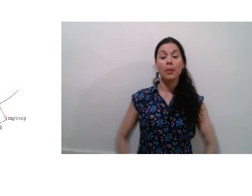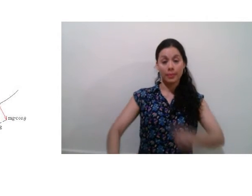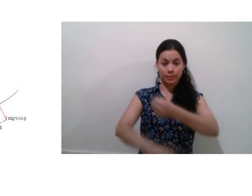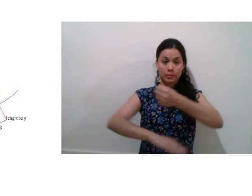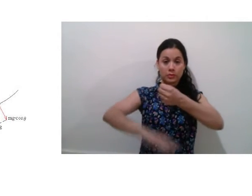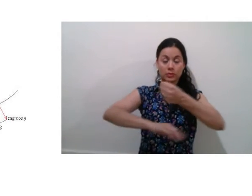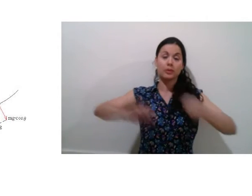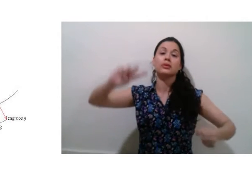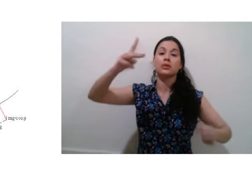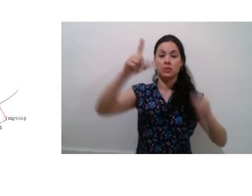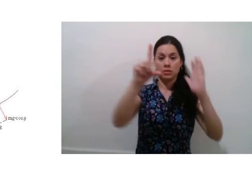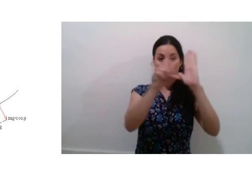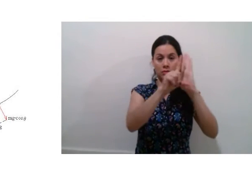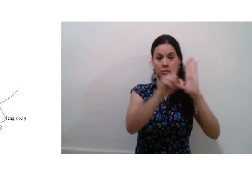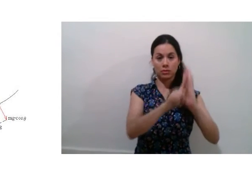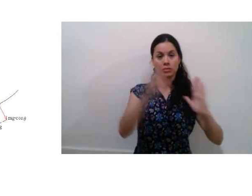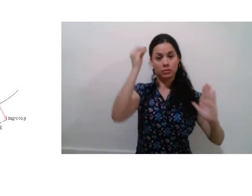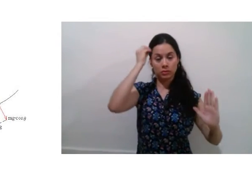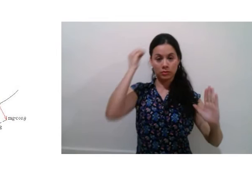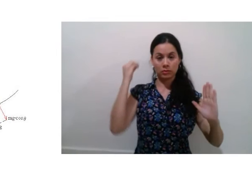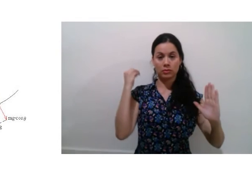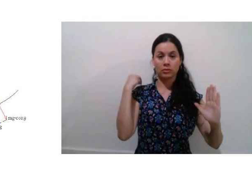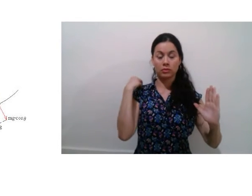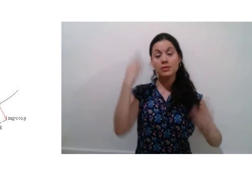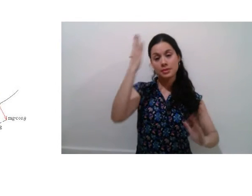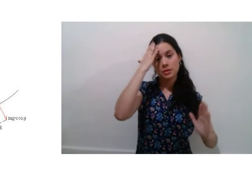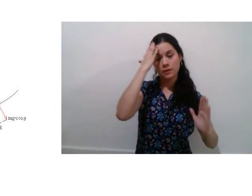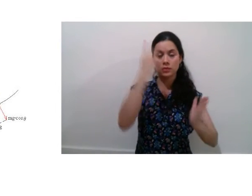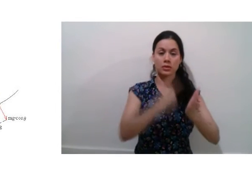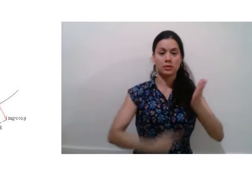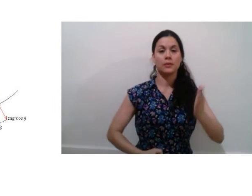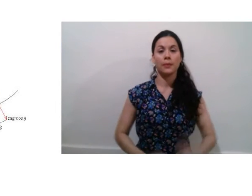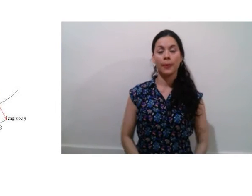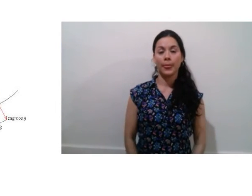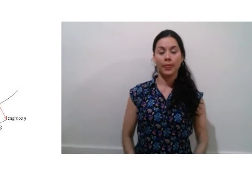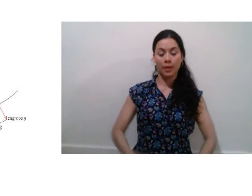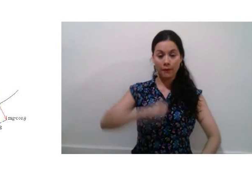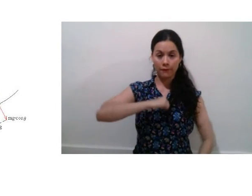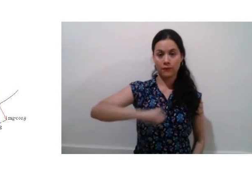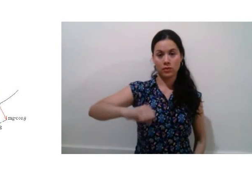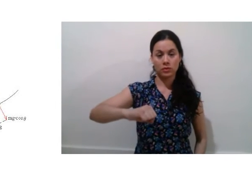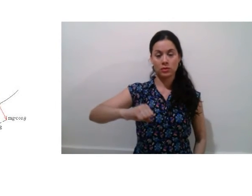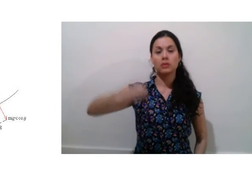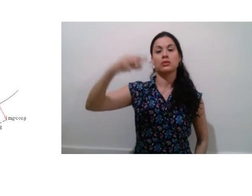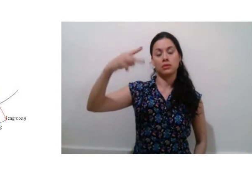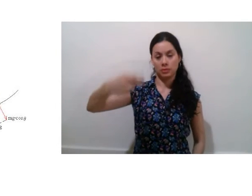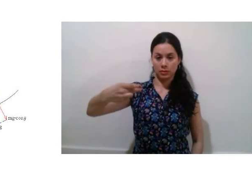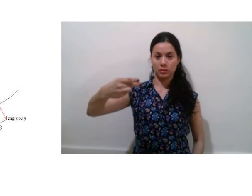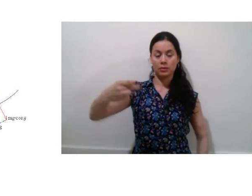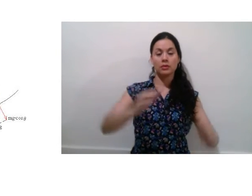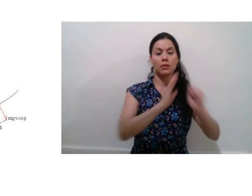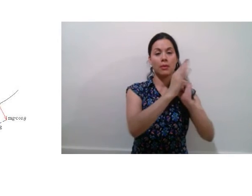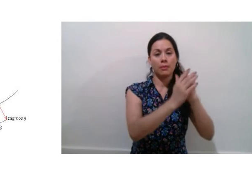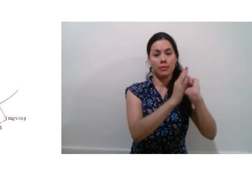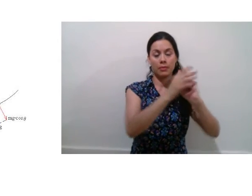Basándonos en la segunda ley de Newton, sabemos que fuerza es igual a